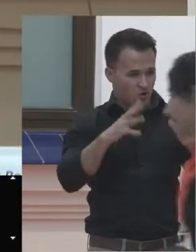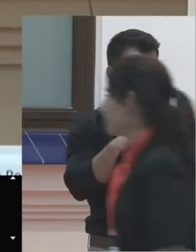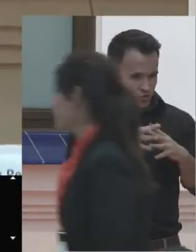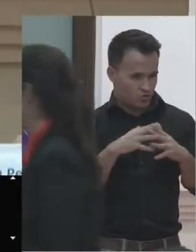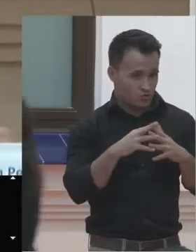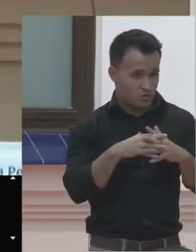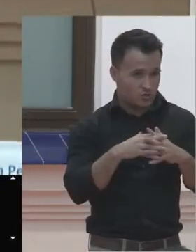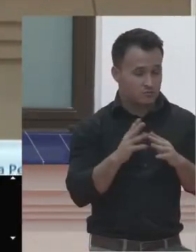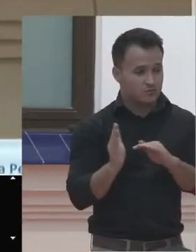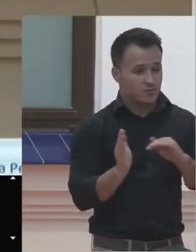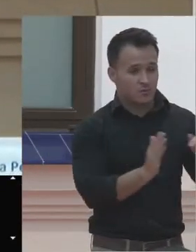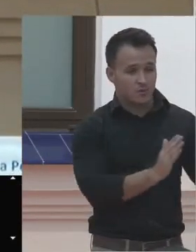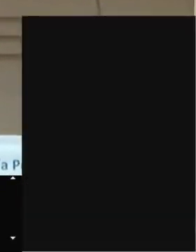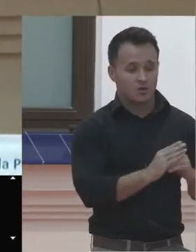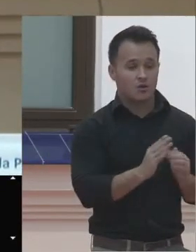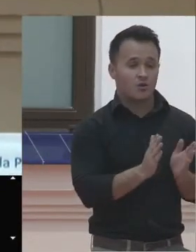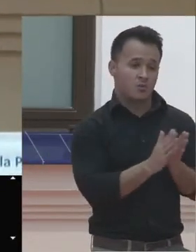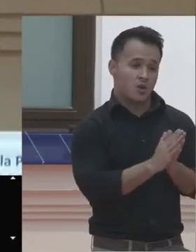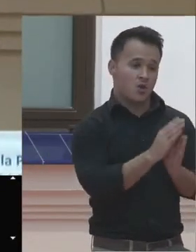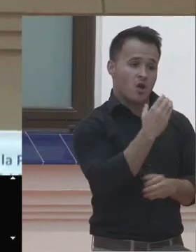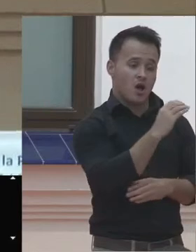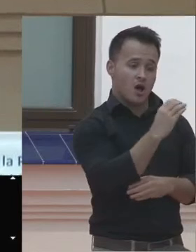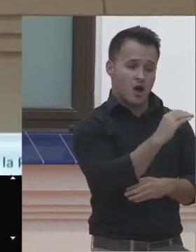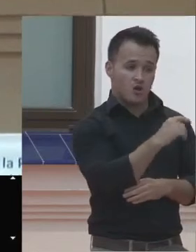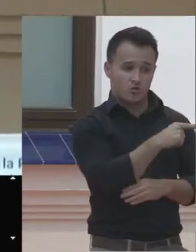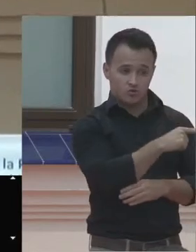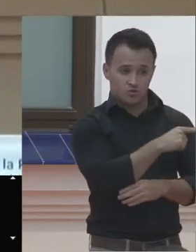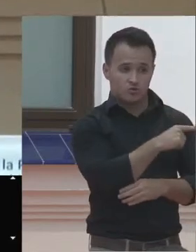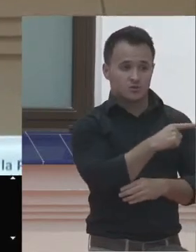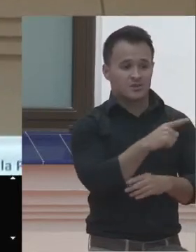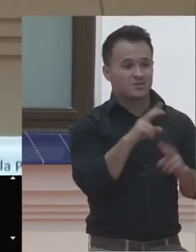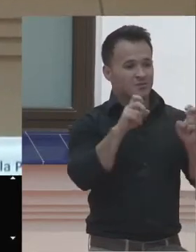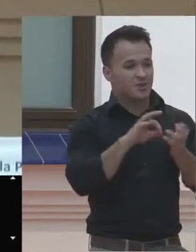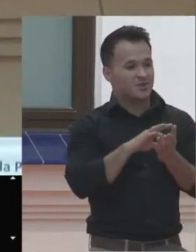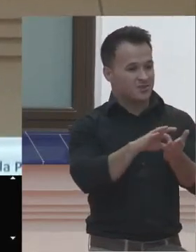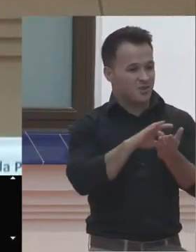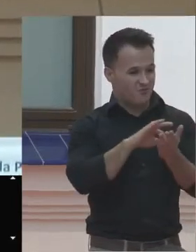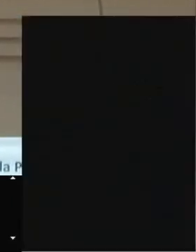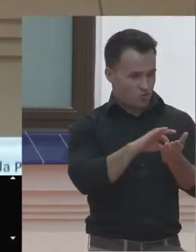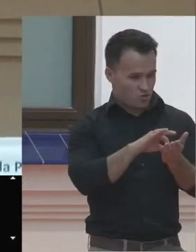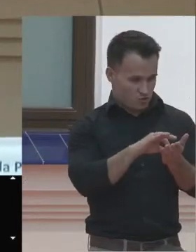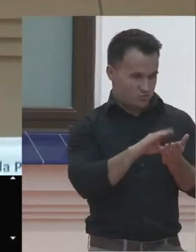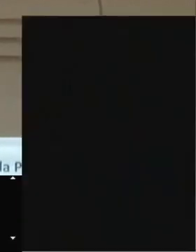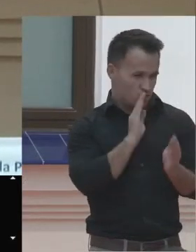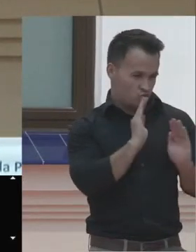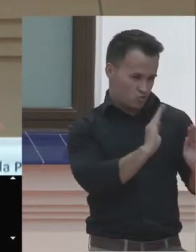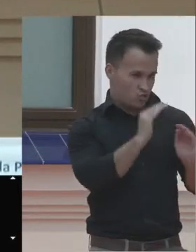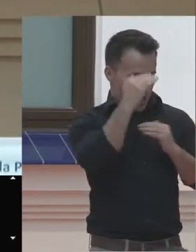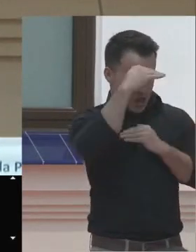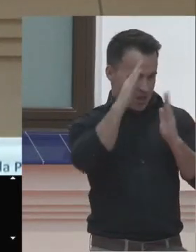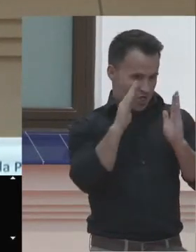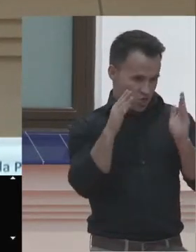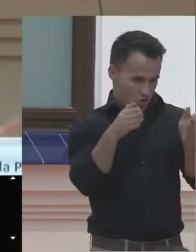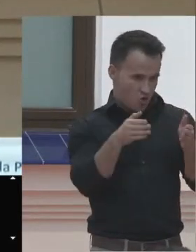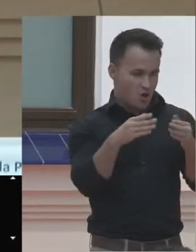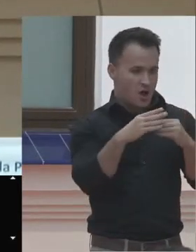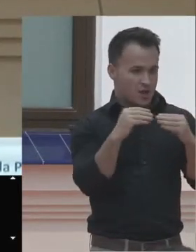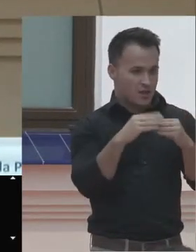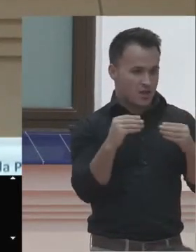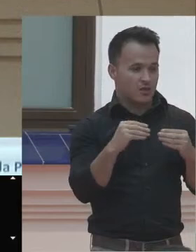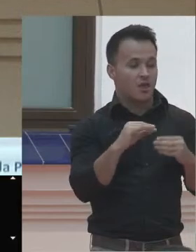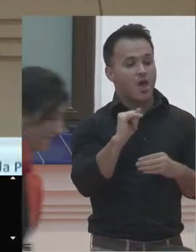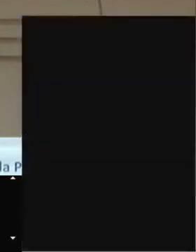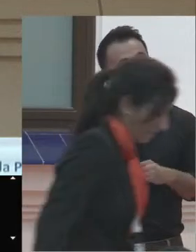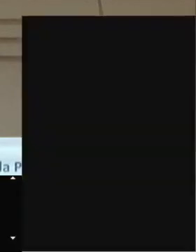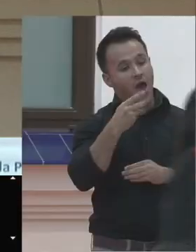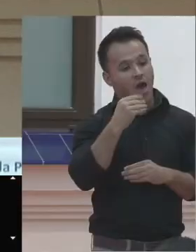de lo que también lo ha comentado Juan Carlos Ramiro en relación al servicio Atendo que tiene Adif y Renfe